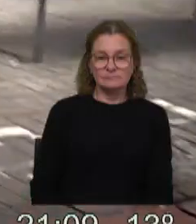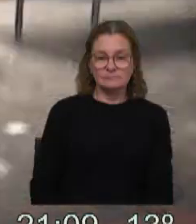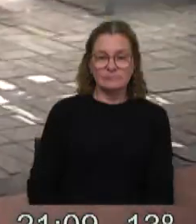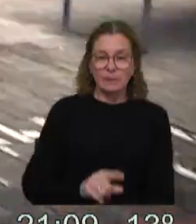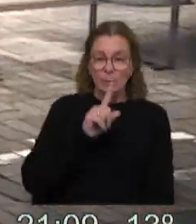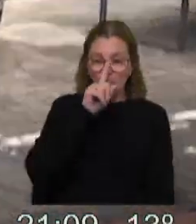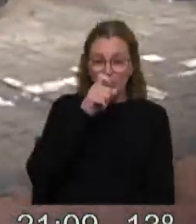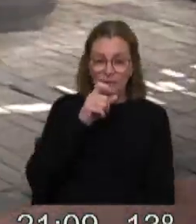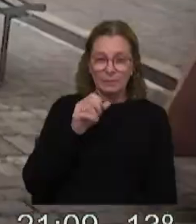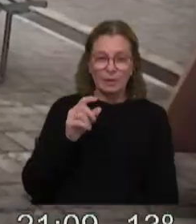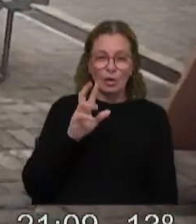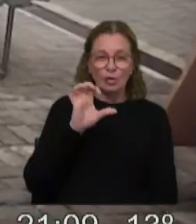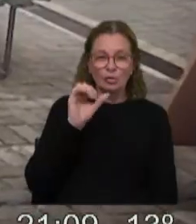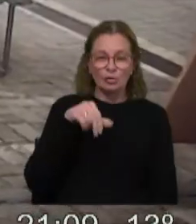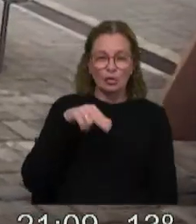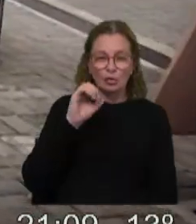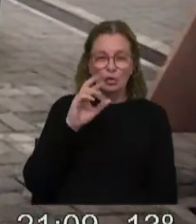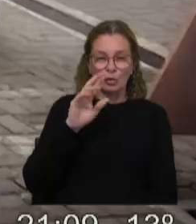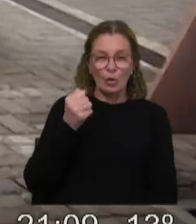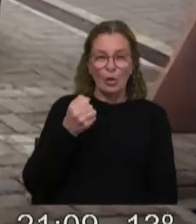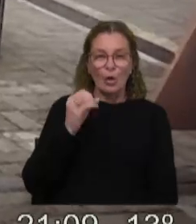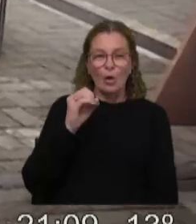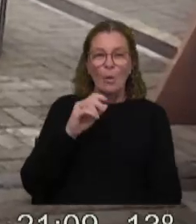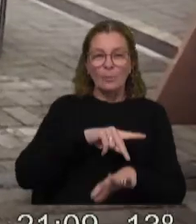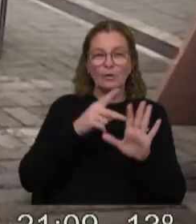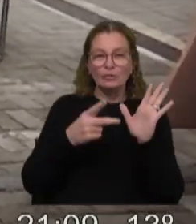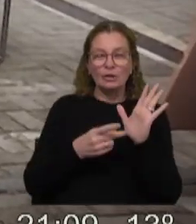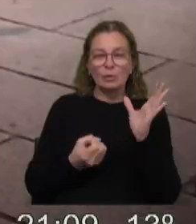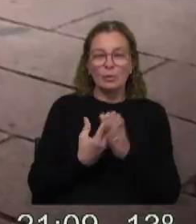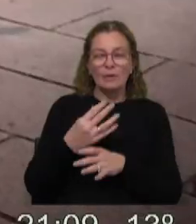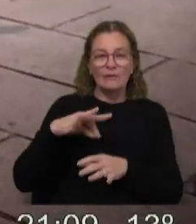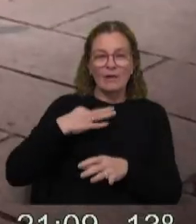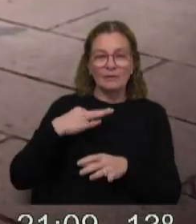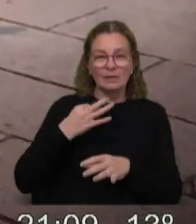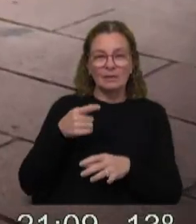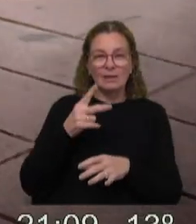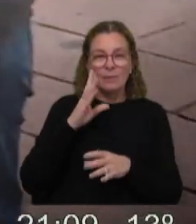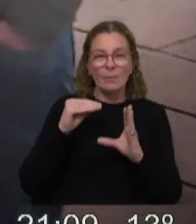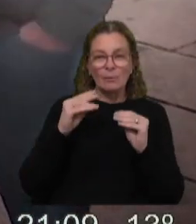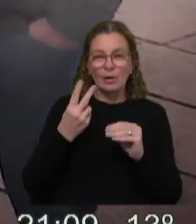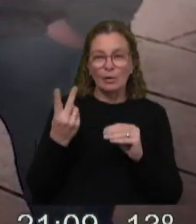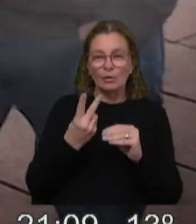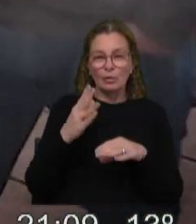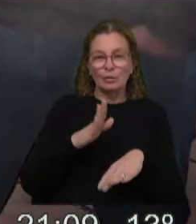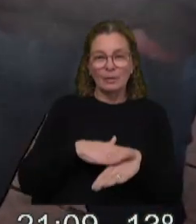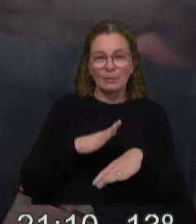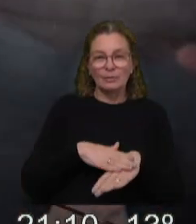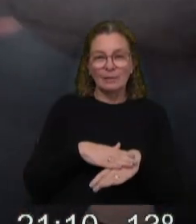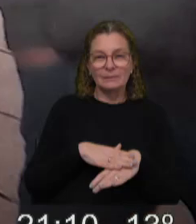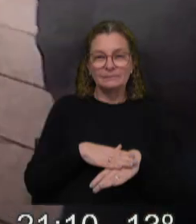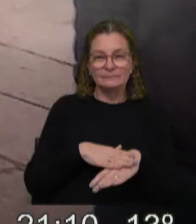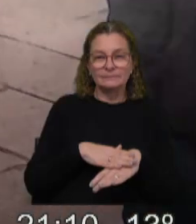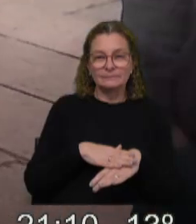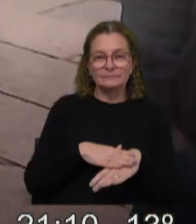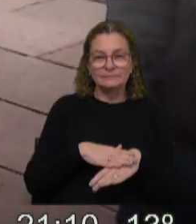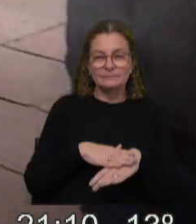Montevideo Sonoro, un proyecto hermoso, cobra una nueva vida. Esta es inmersiva y vamos a hablar con dos de sus responsables, el gran